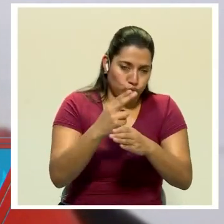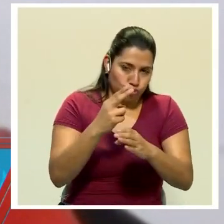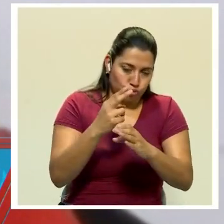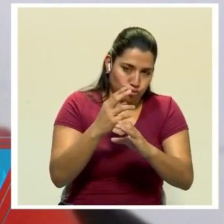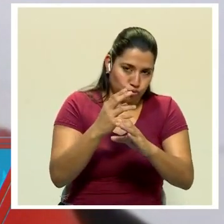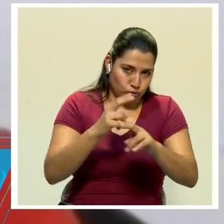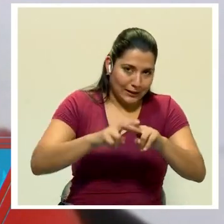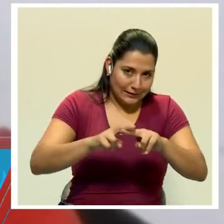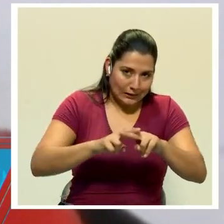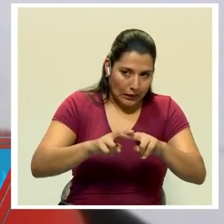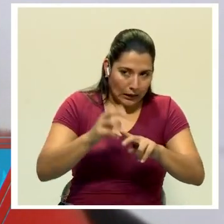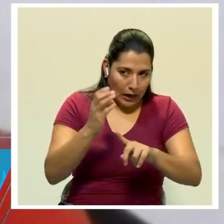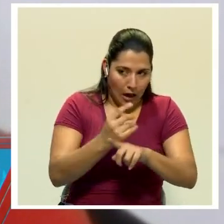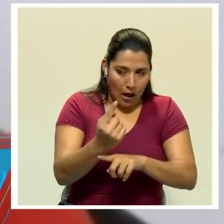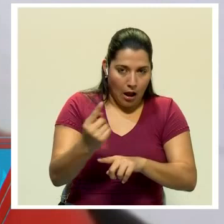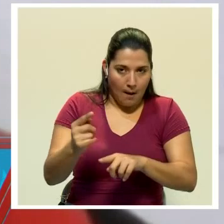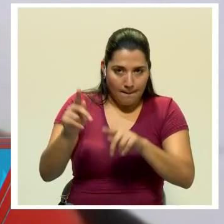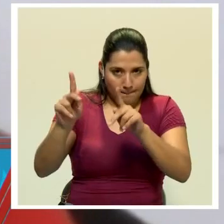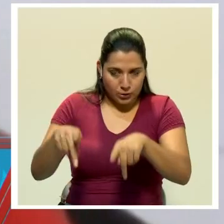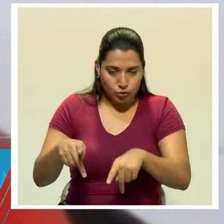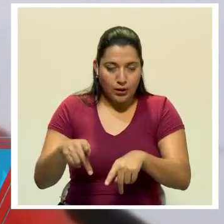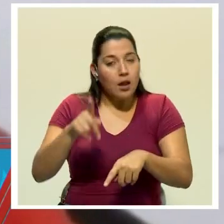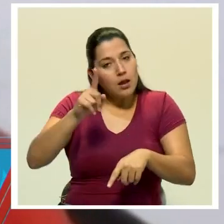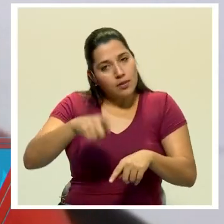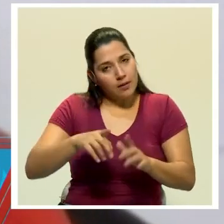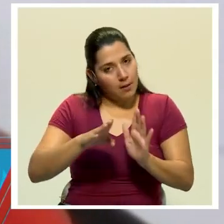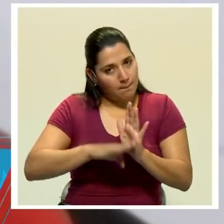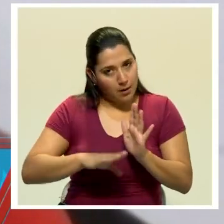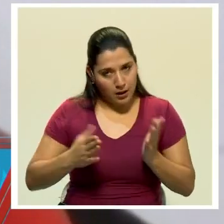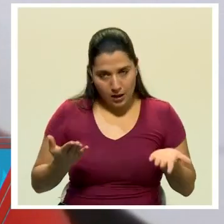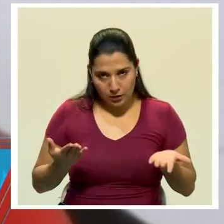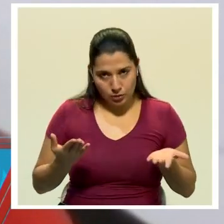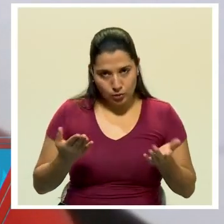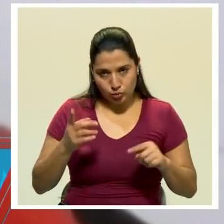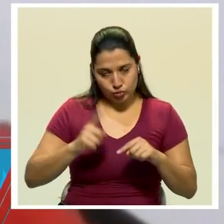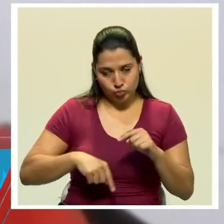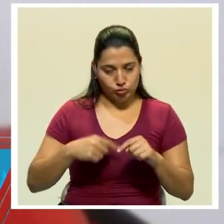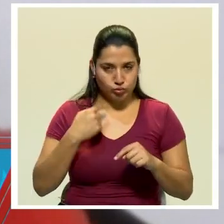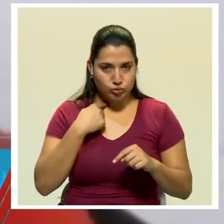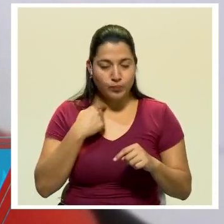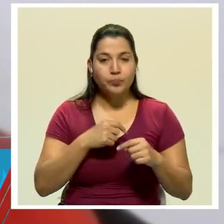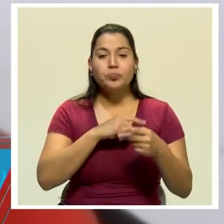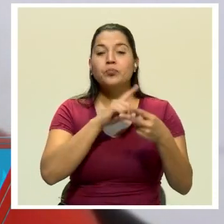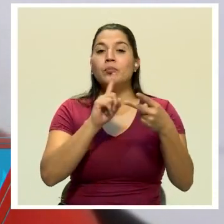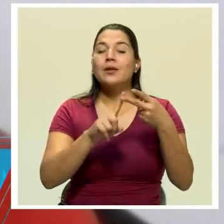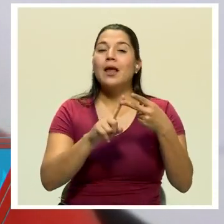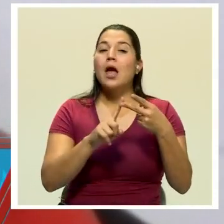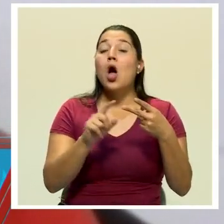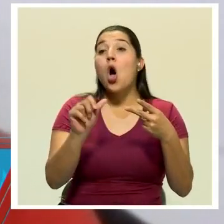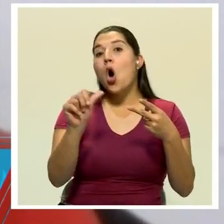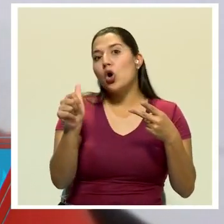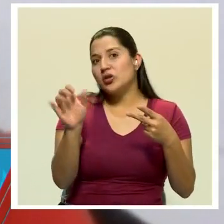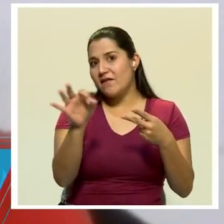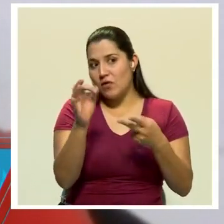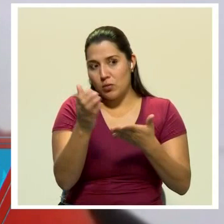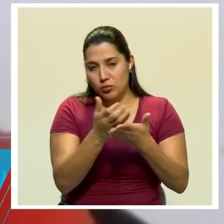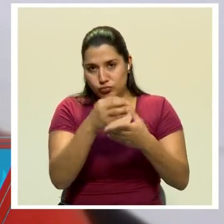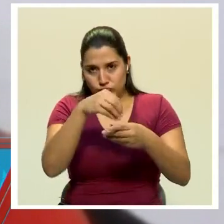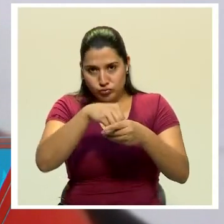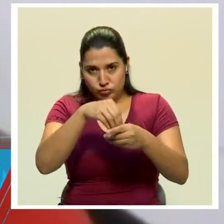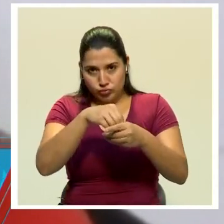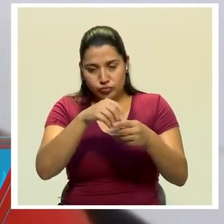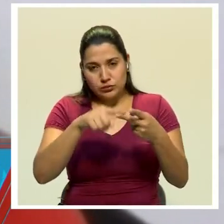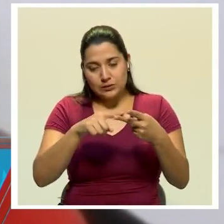podamos poner a las personas al servicio de este sistema, también con otras fuentes de ingreso, que es precisamente el